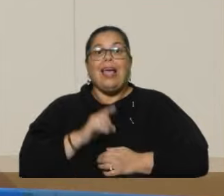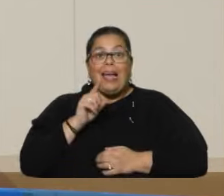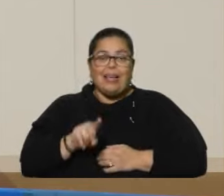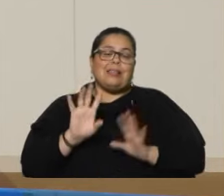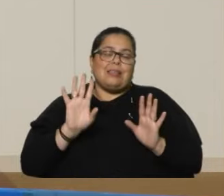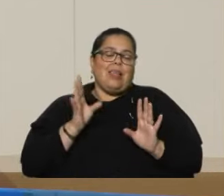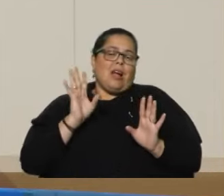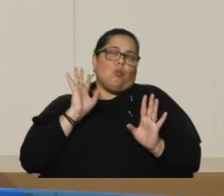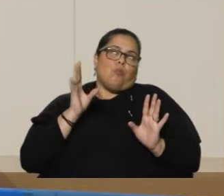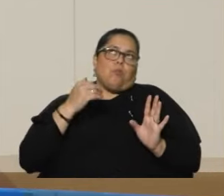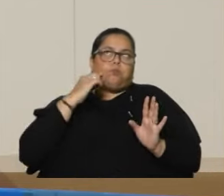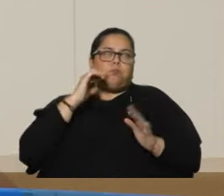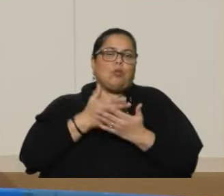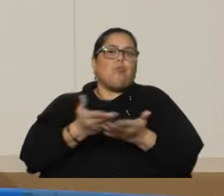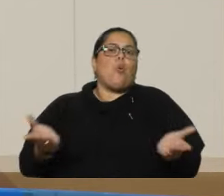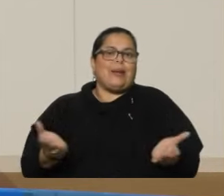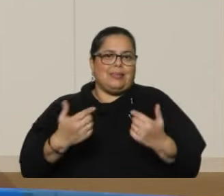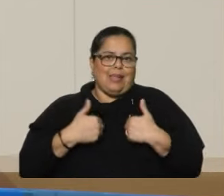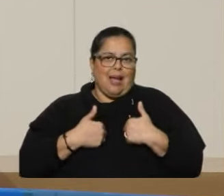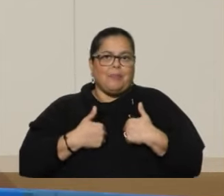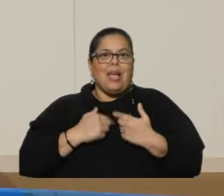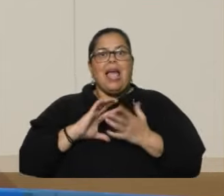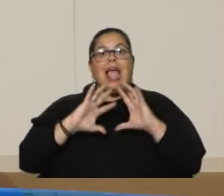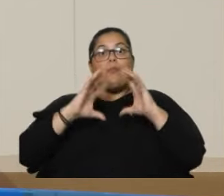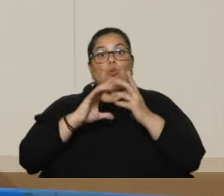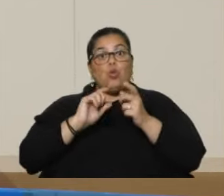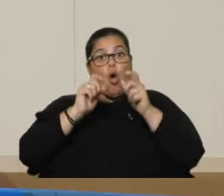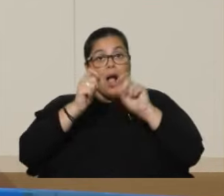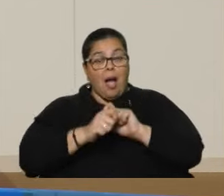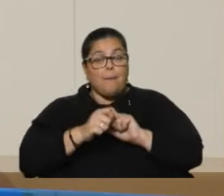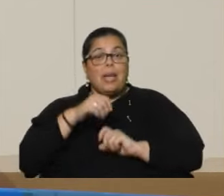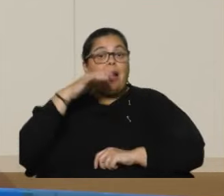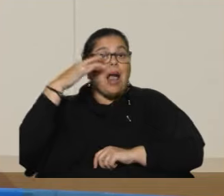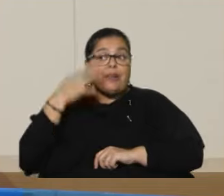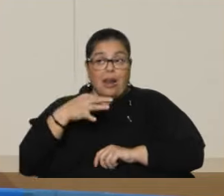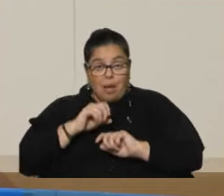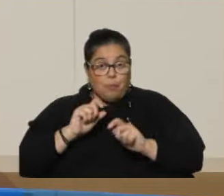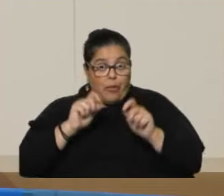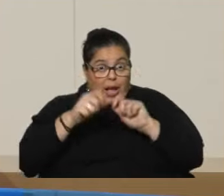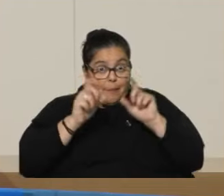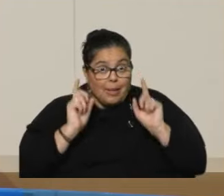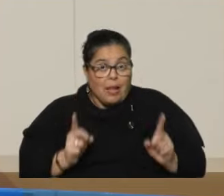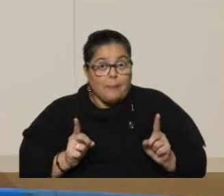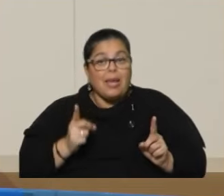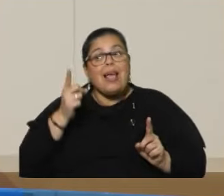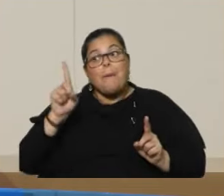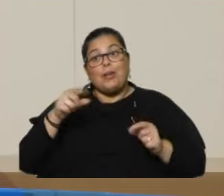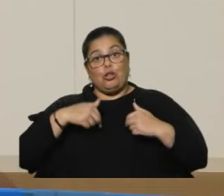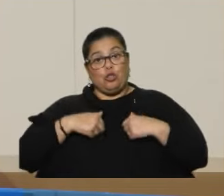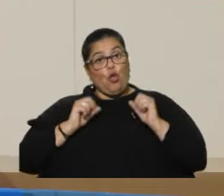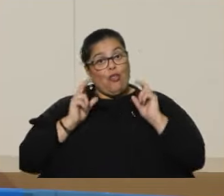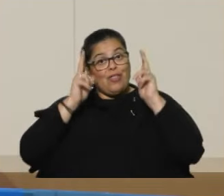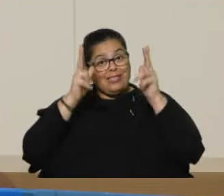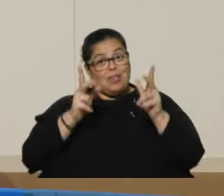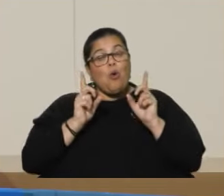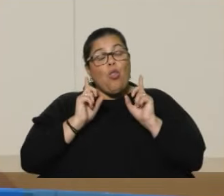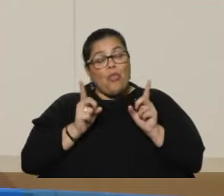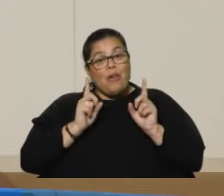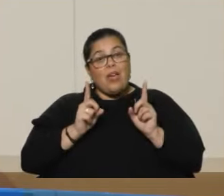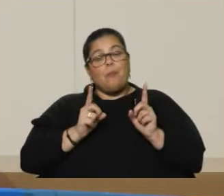que tenemos en la mesa. Obviamente el mundo cambia, la realidad puede ser muy distinta. Lo que estamos diciendo es, si hay que aplicar una corrección